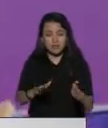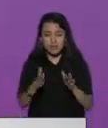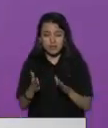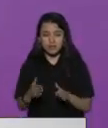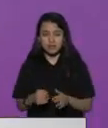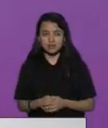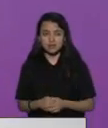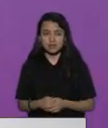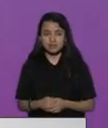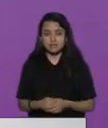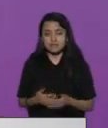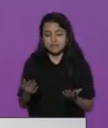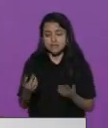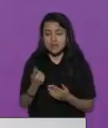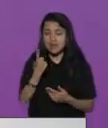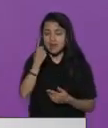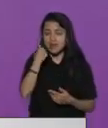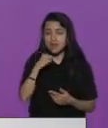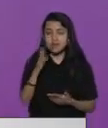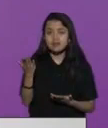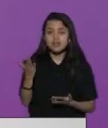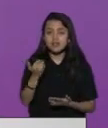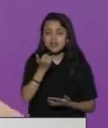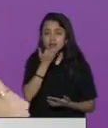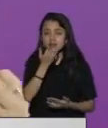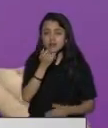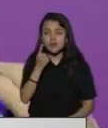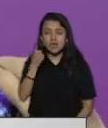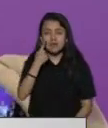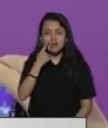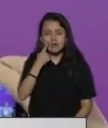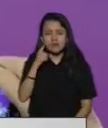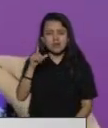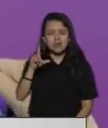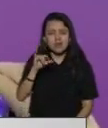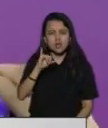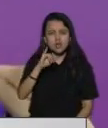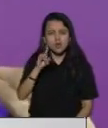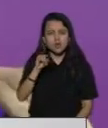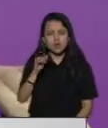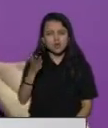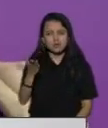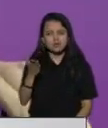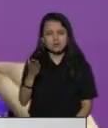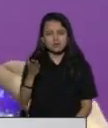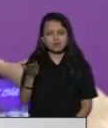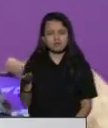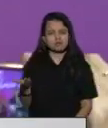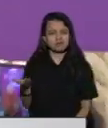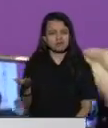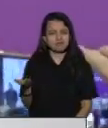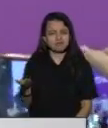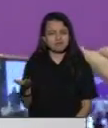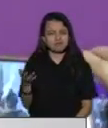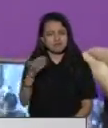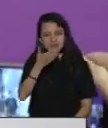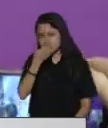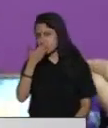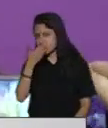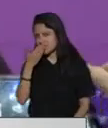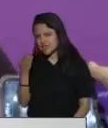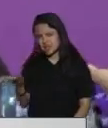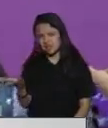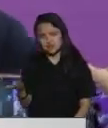Eso que pasó ayer con el papá de Luis Díaz y la esposa, eso no puede seguir pasando en Colombia. Esa no es la Colombia que nosotros queremos